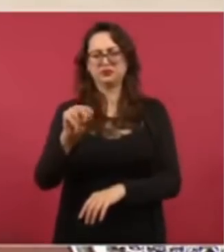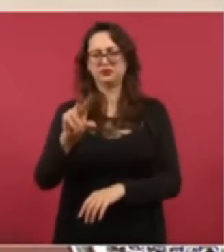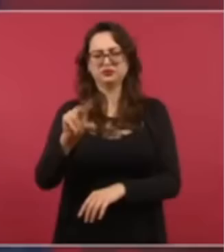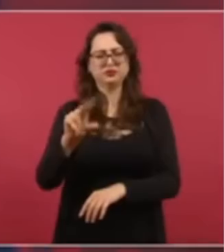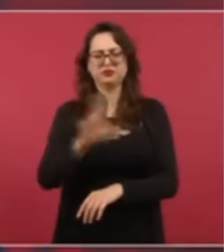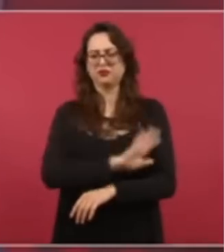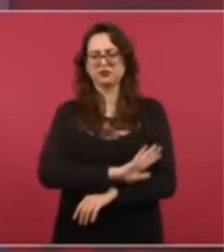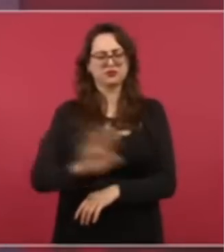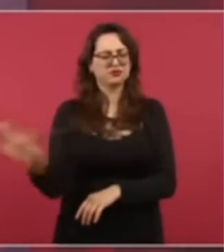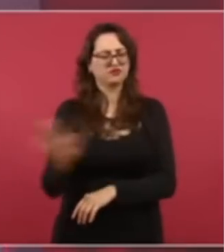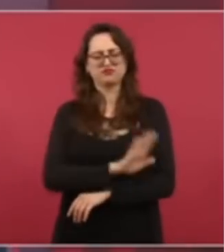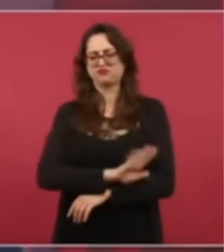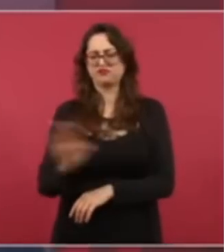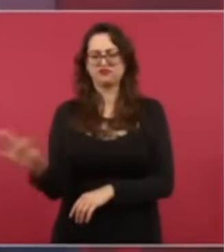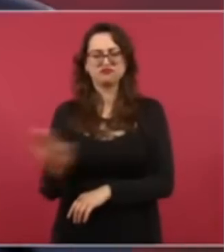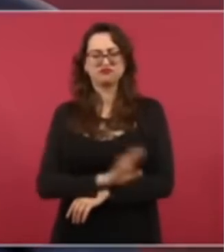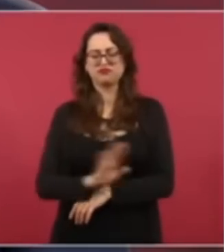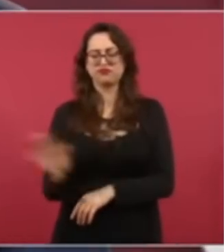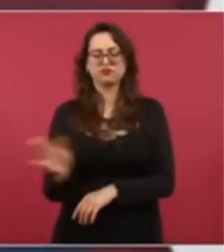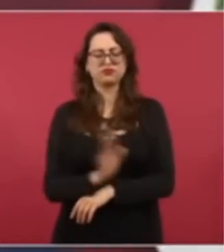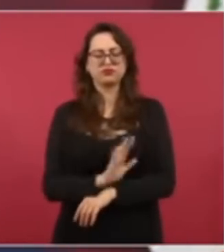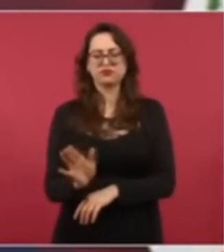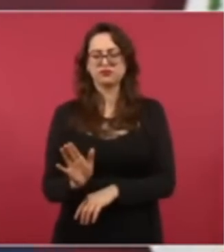No, nada de eso, ¿no?